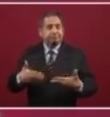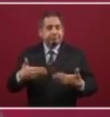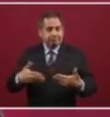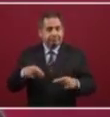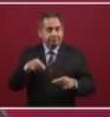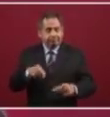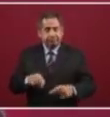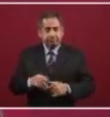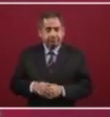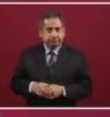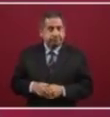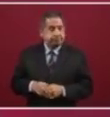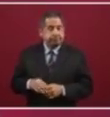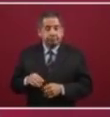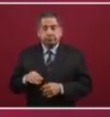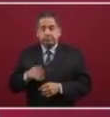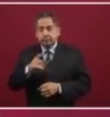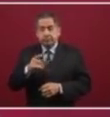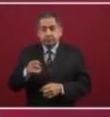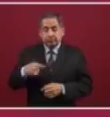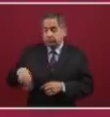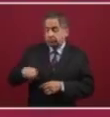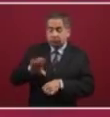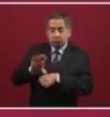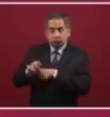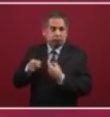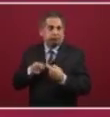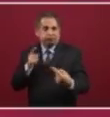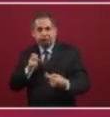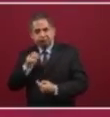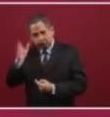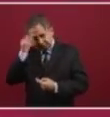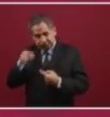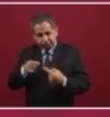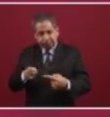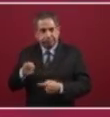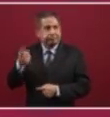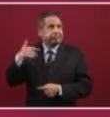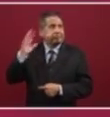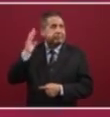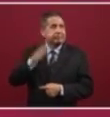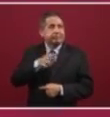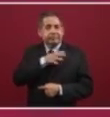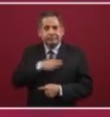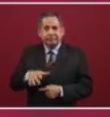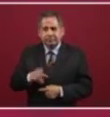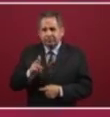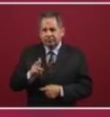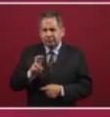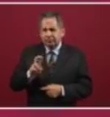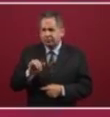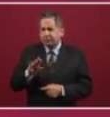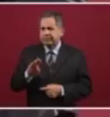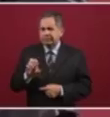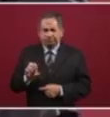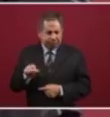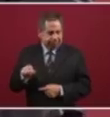y había un movimiento opositor. Había un general, Uribe,